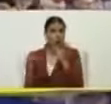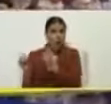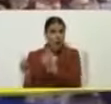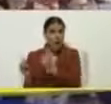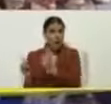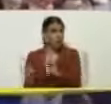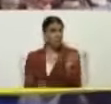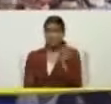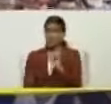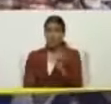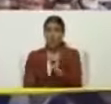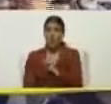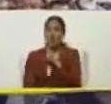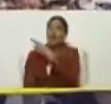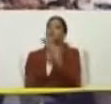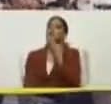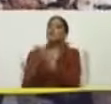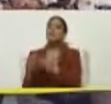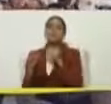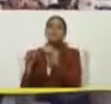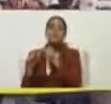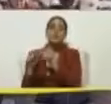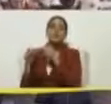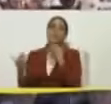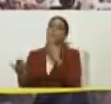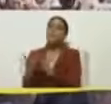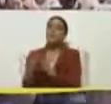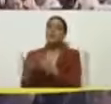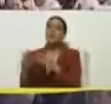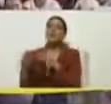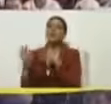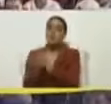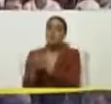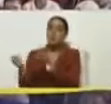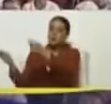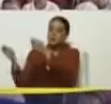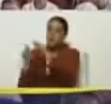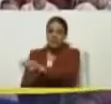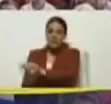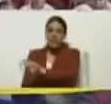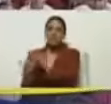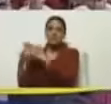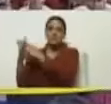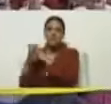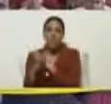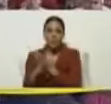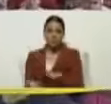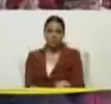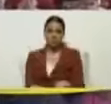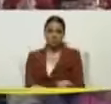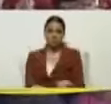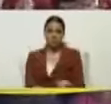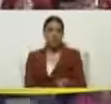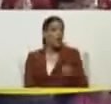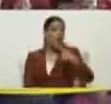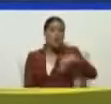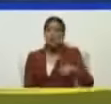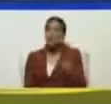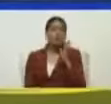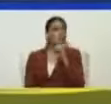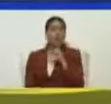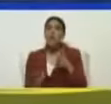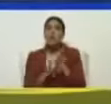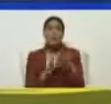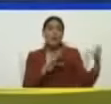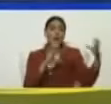¿Salieron a pedir sanciones? En este país, Marglory, no hubo una guerra civil